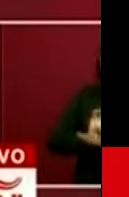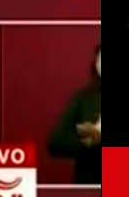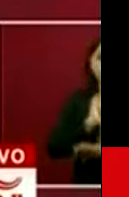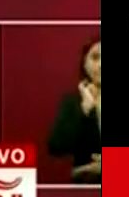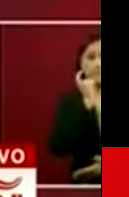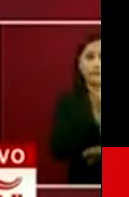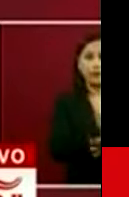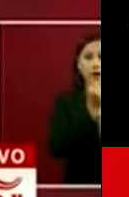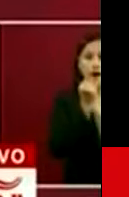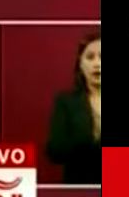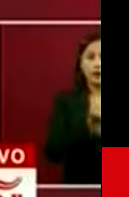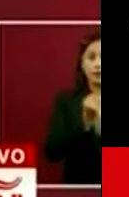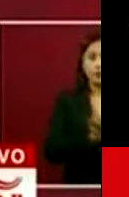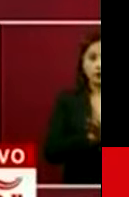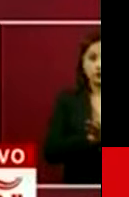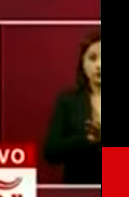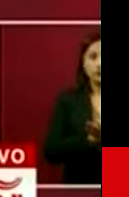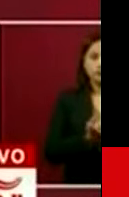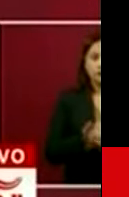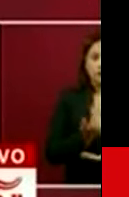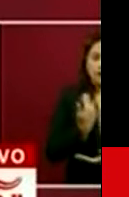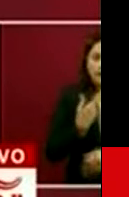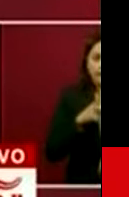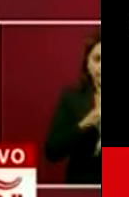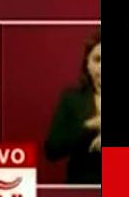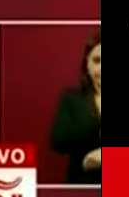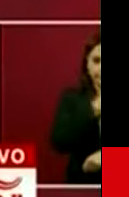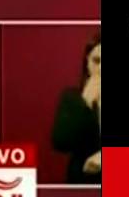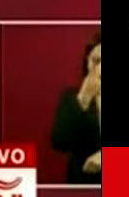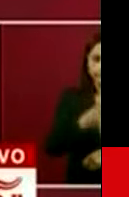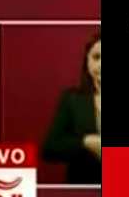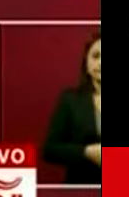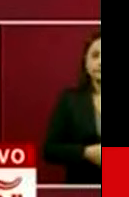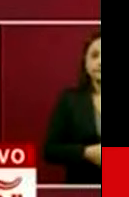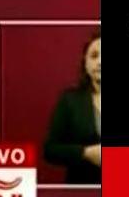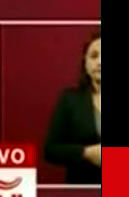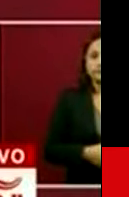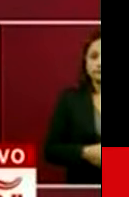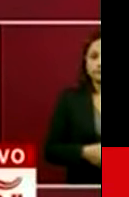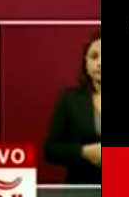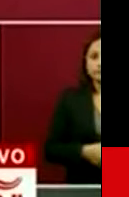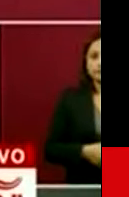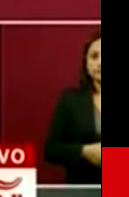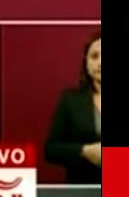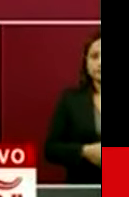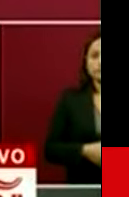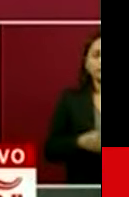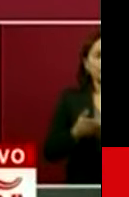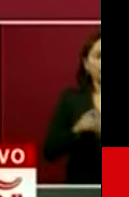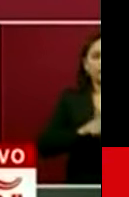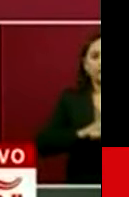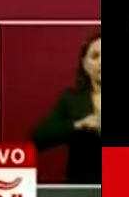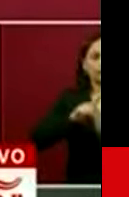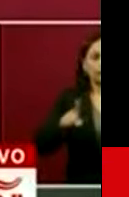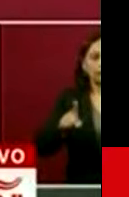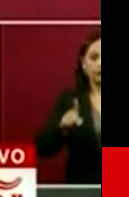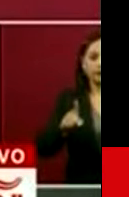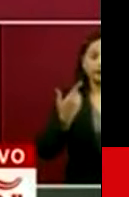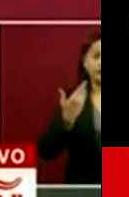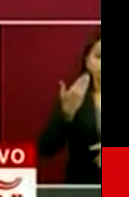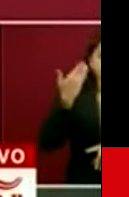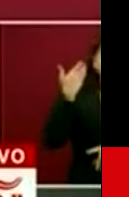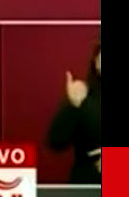se presentó hace unos días. Es de otro orden. Sin embargo,